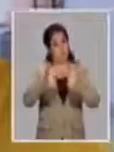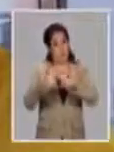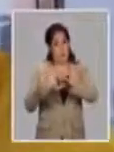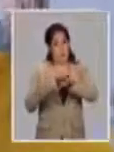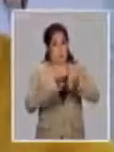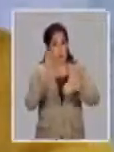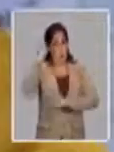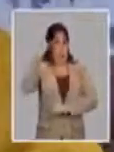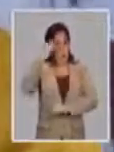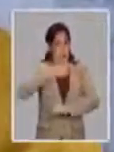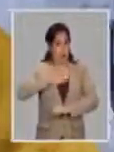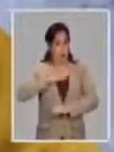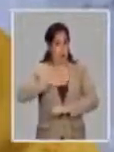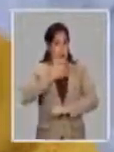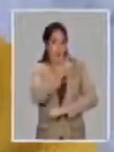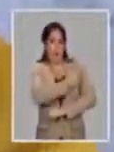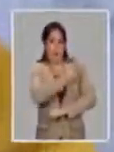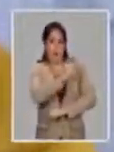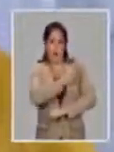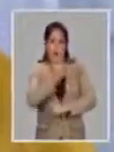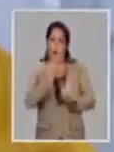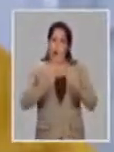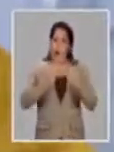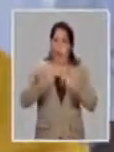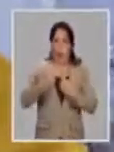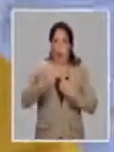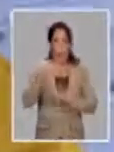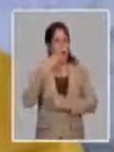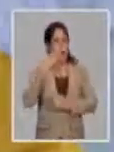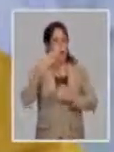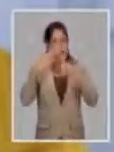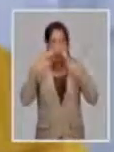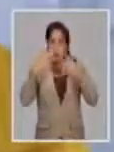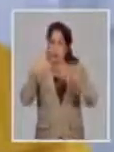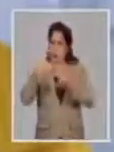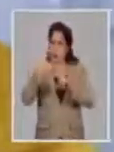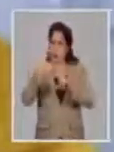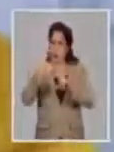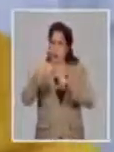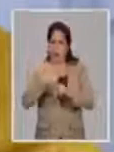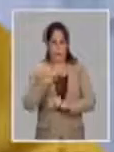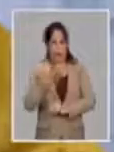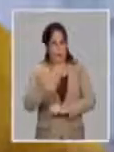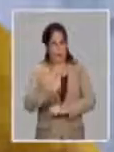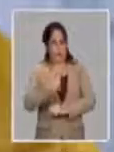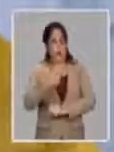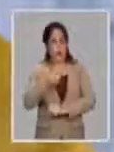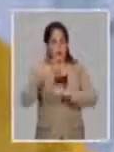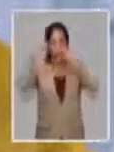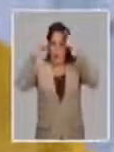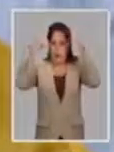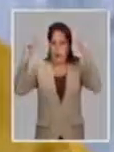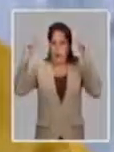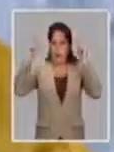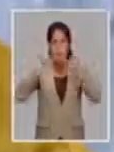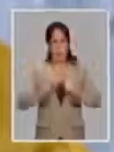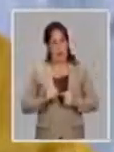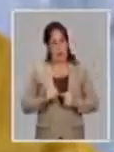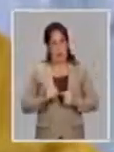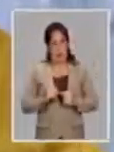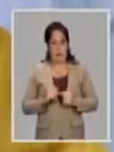bien. Mi criterio sobre la vacuna es que es algo muy importante, pienso. Yo soy